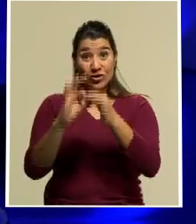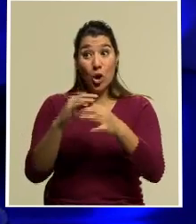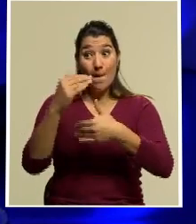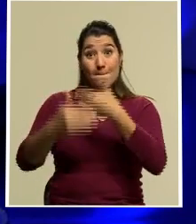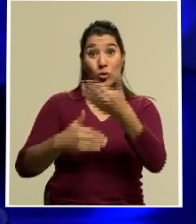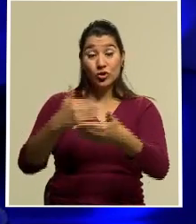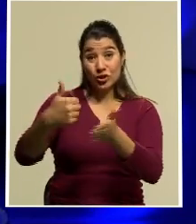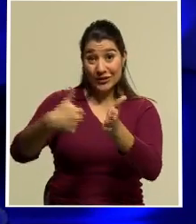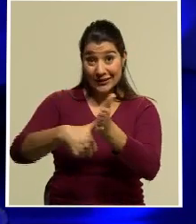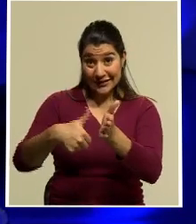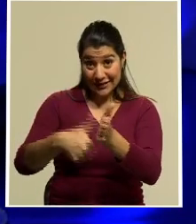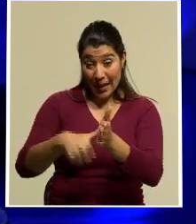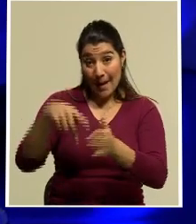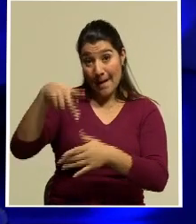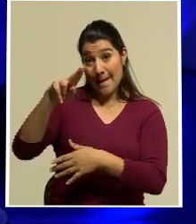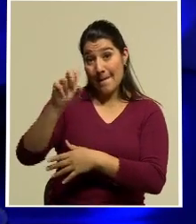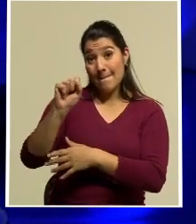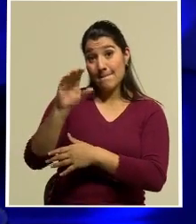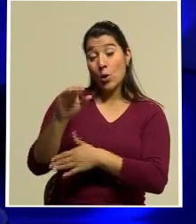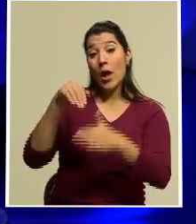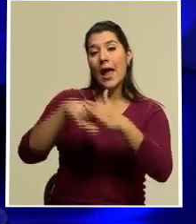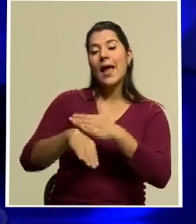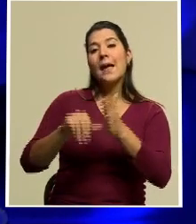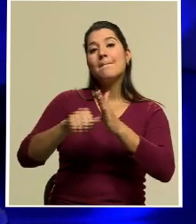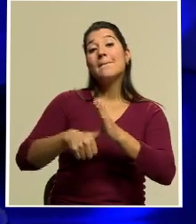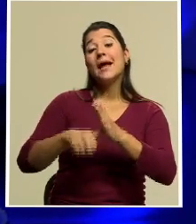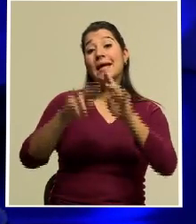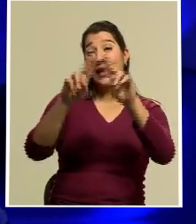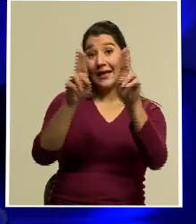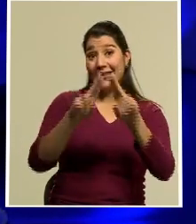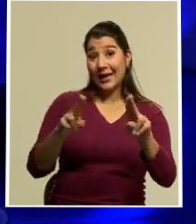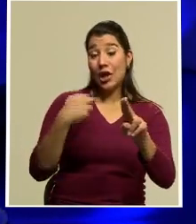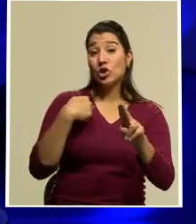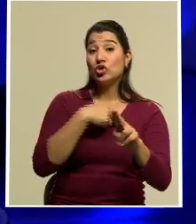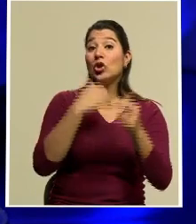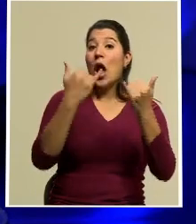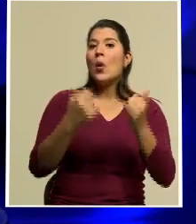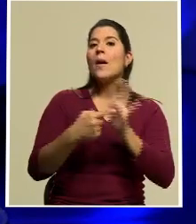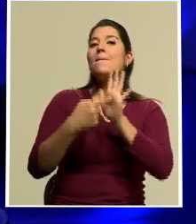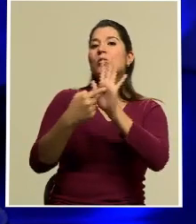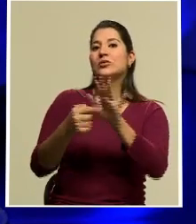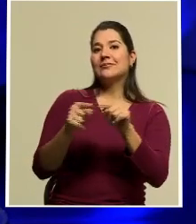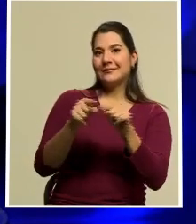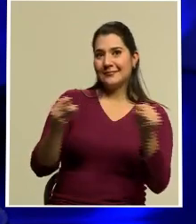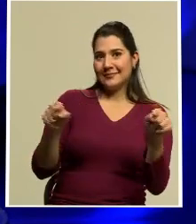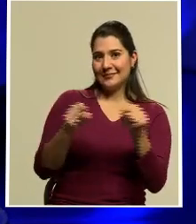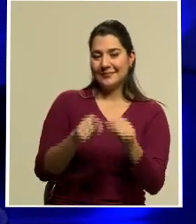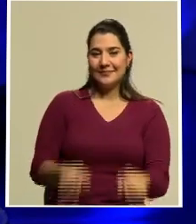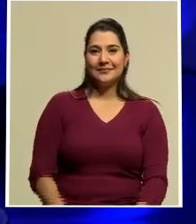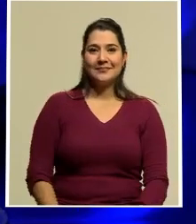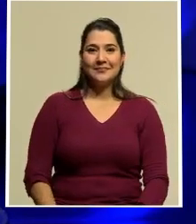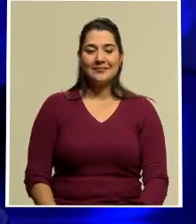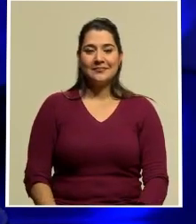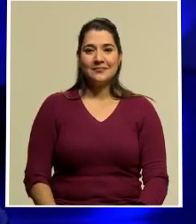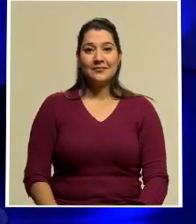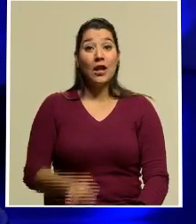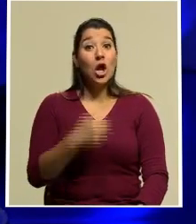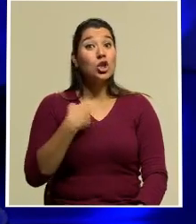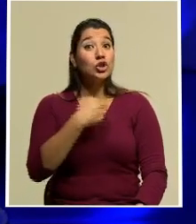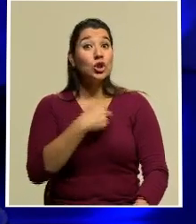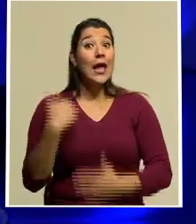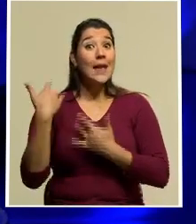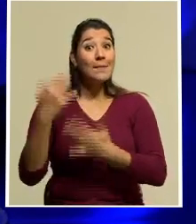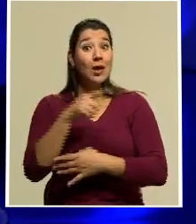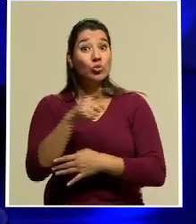elecciones internas en la página de internet cuya dirección aparece ahora en la pantalla. Los